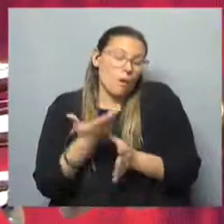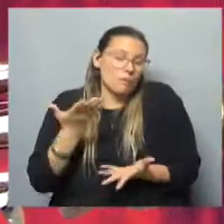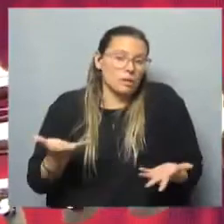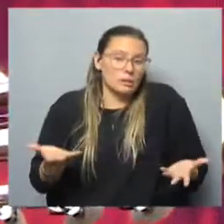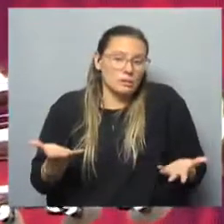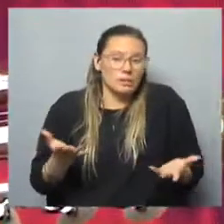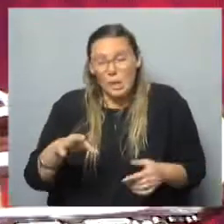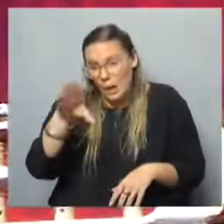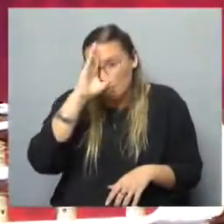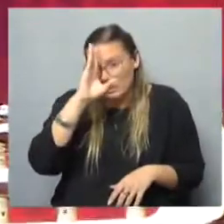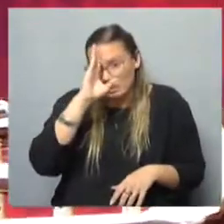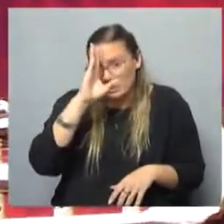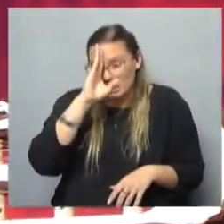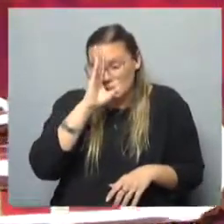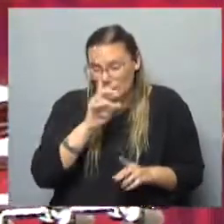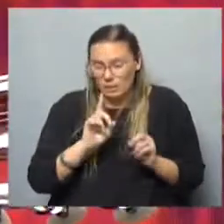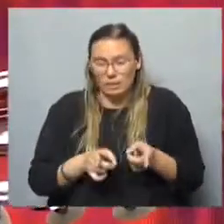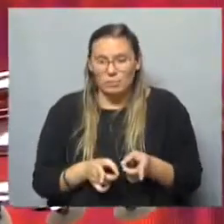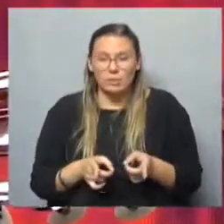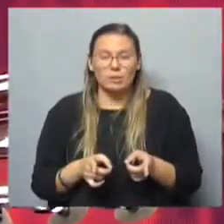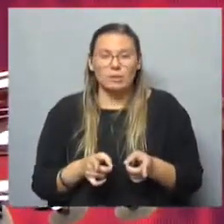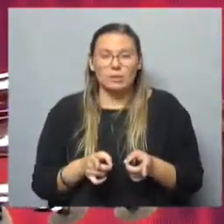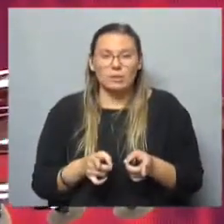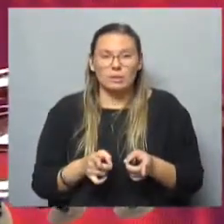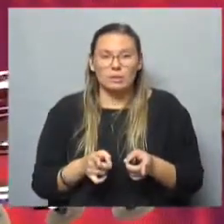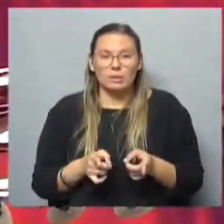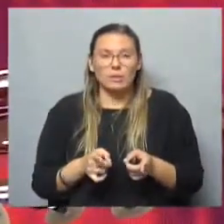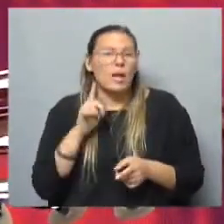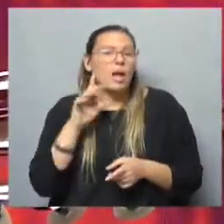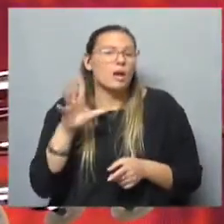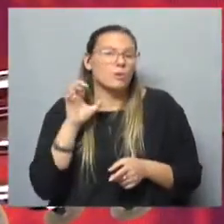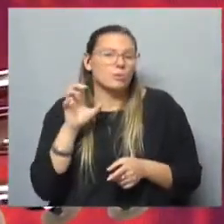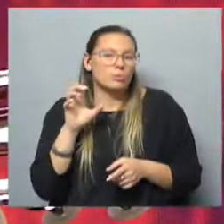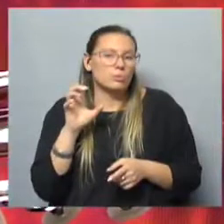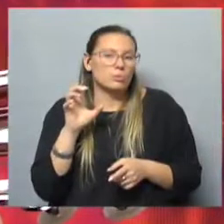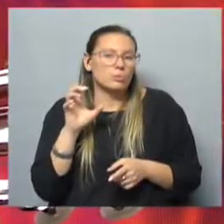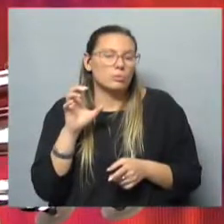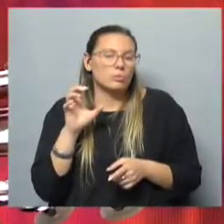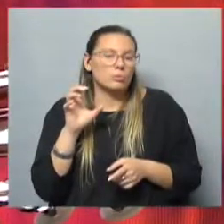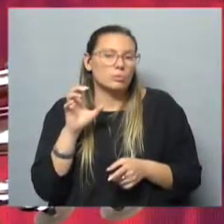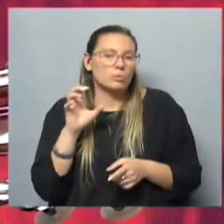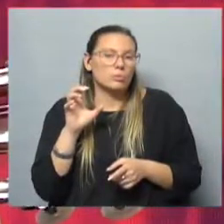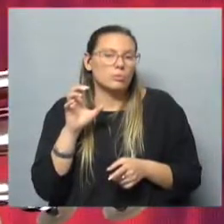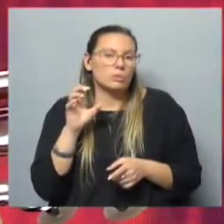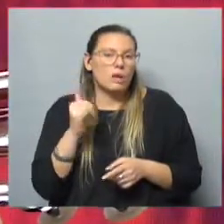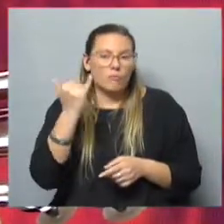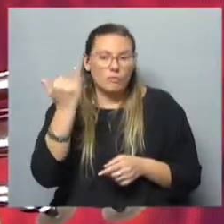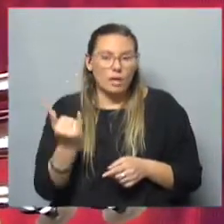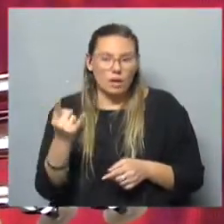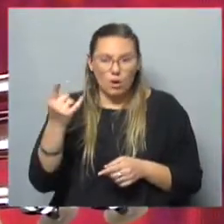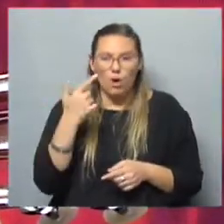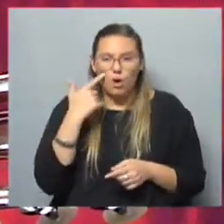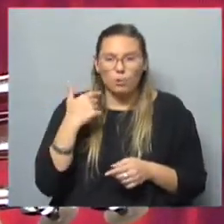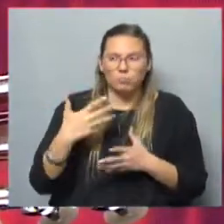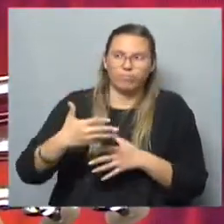y aprendizaje. Para mí es un aprendizaje. Trato de escuchar, ya que el Flaco tiene un recorrido